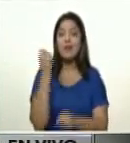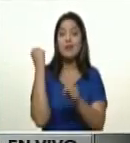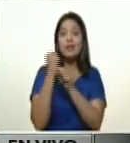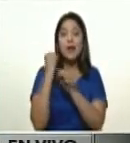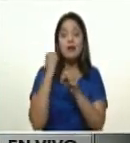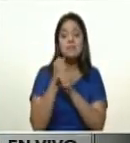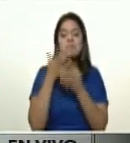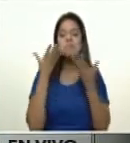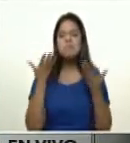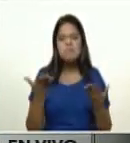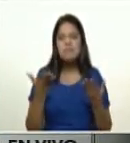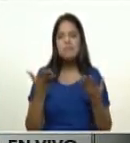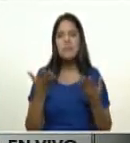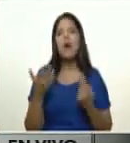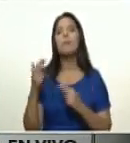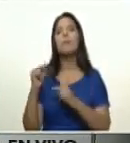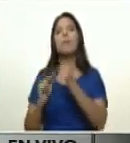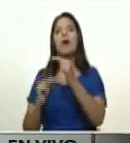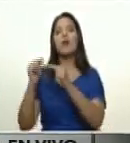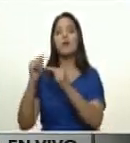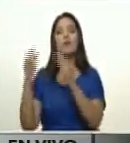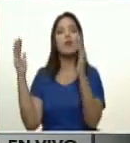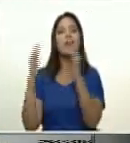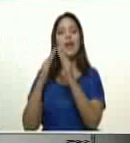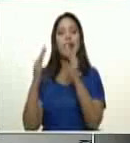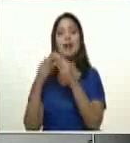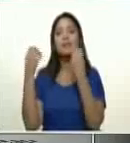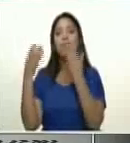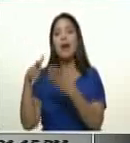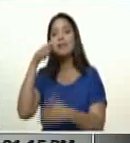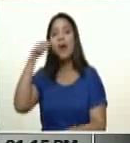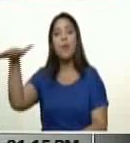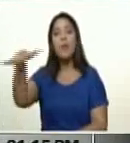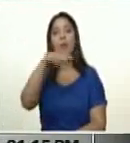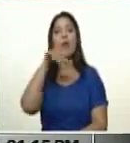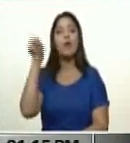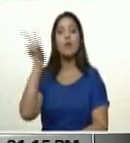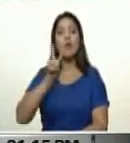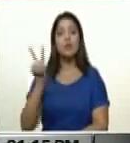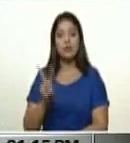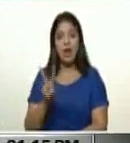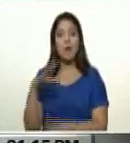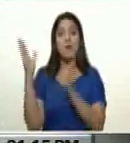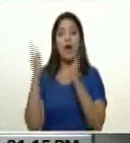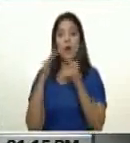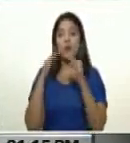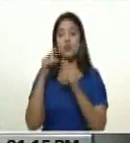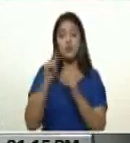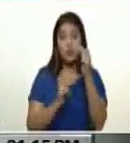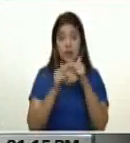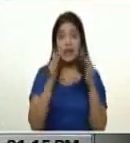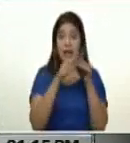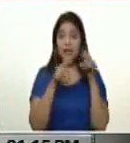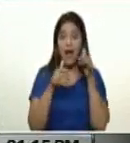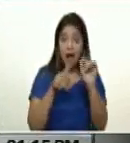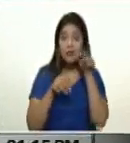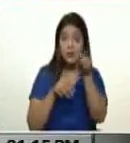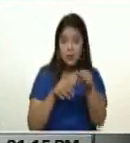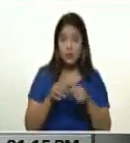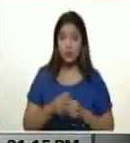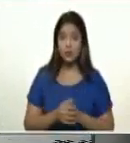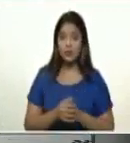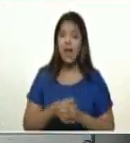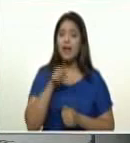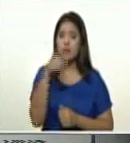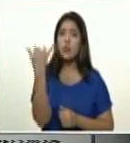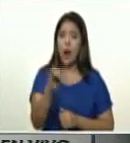el material para construir viviendas para el pueblo venezolano. Las viviendas que usted tiene, las viviendas que usted va a